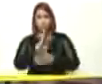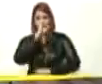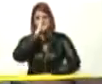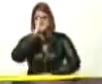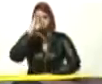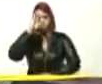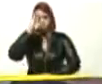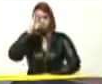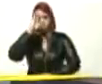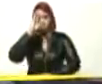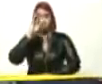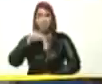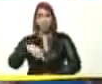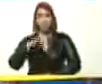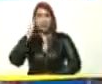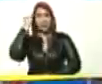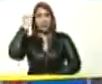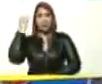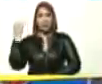compañera Iris,